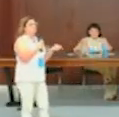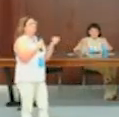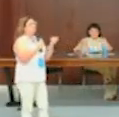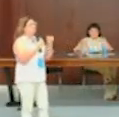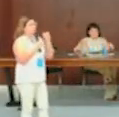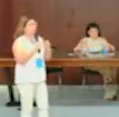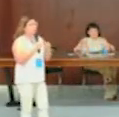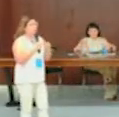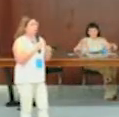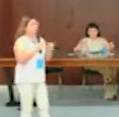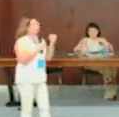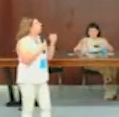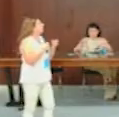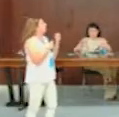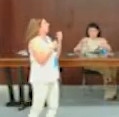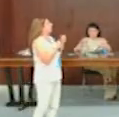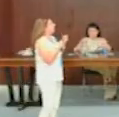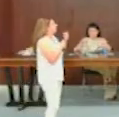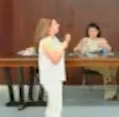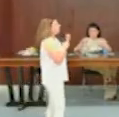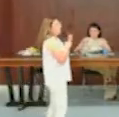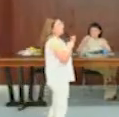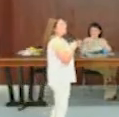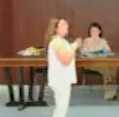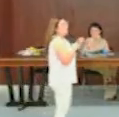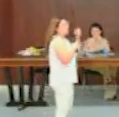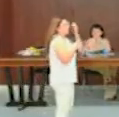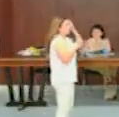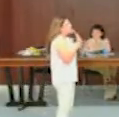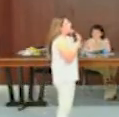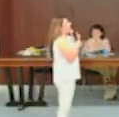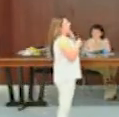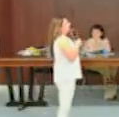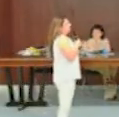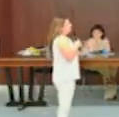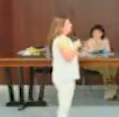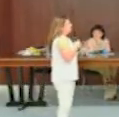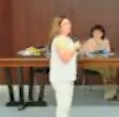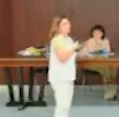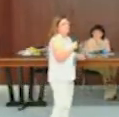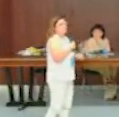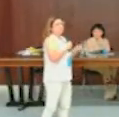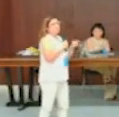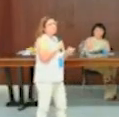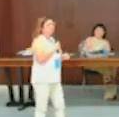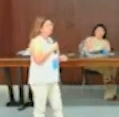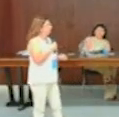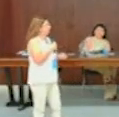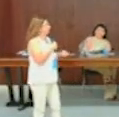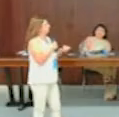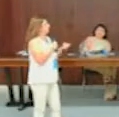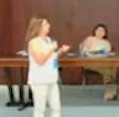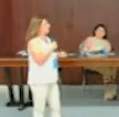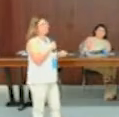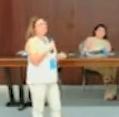comunicación, tanto verbal como el lenguaje corporal. La actitud, la expresión del rostro, la